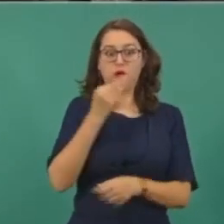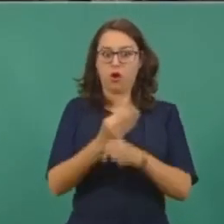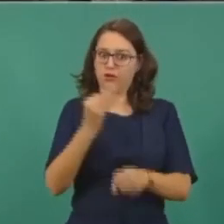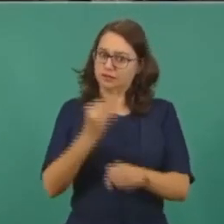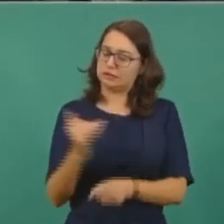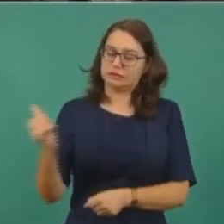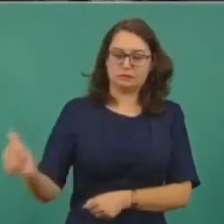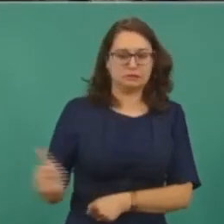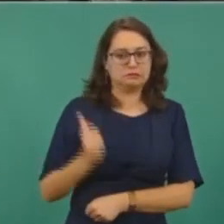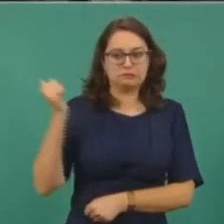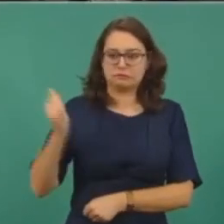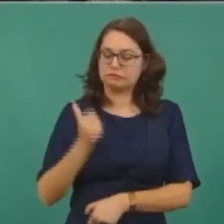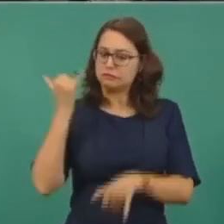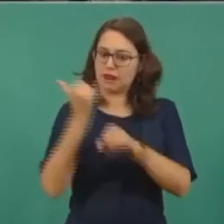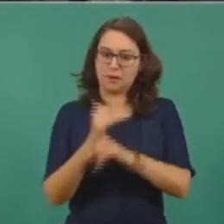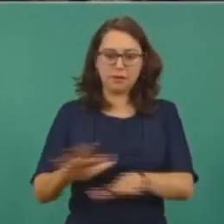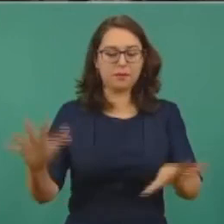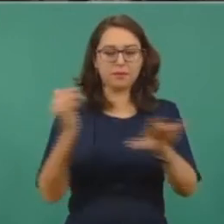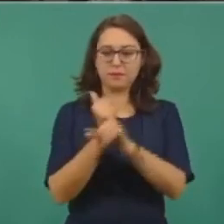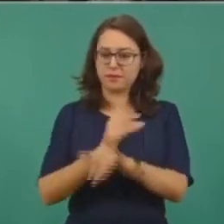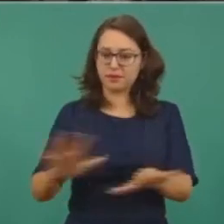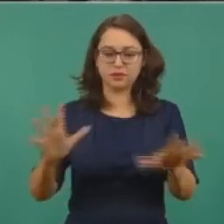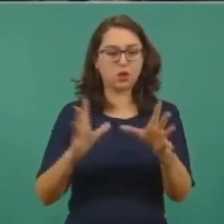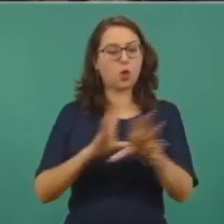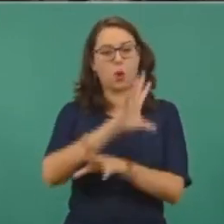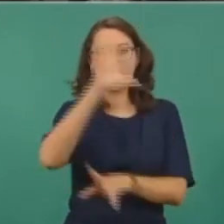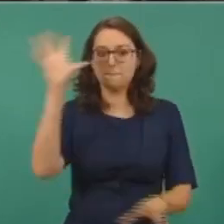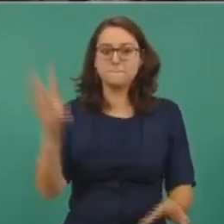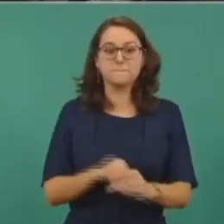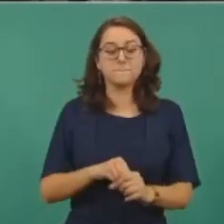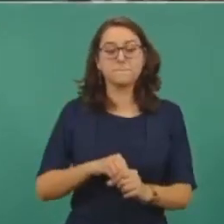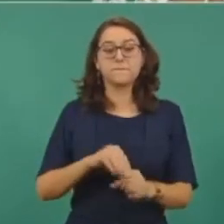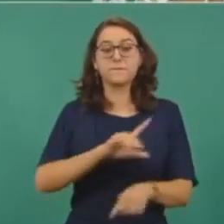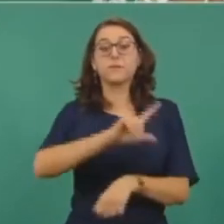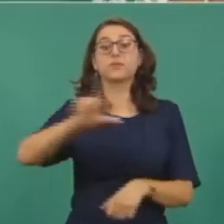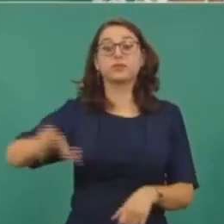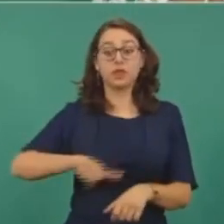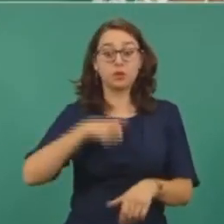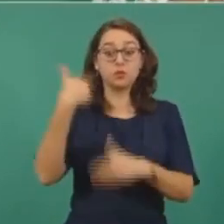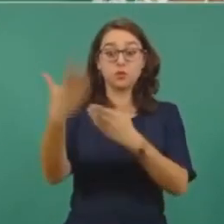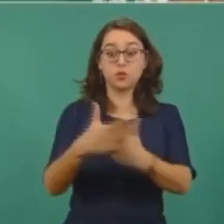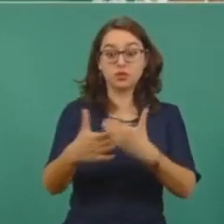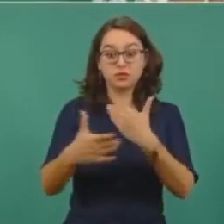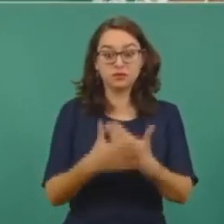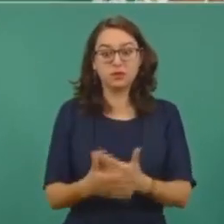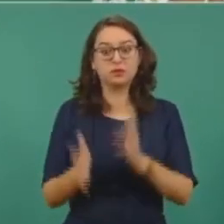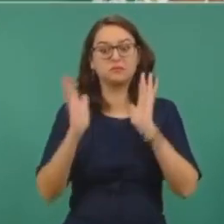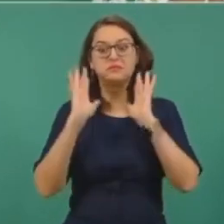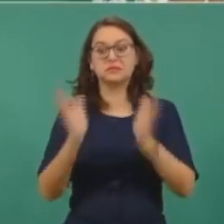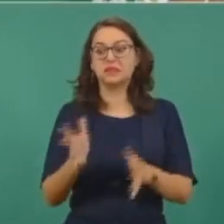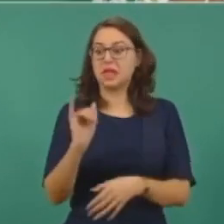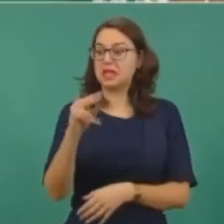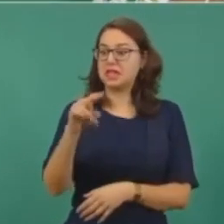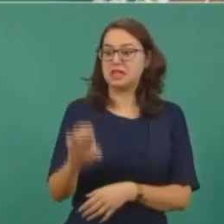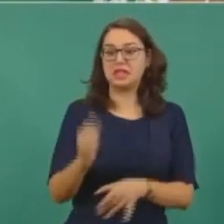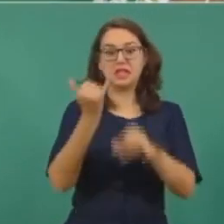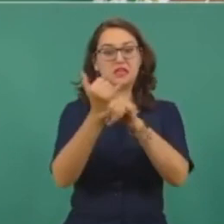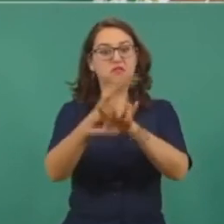aprovechar para dar toda la información, porque de luego no informan los del